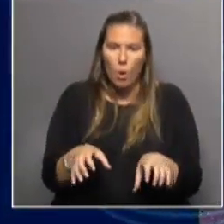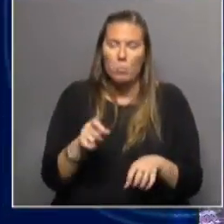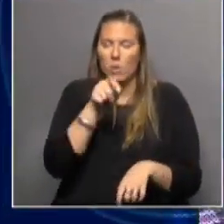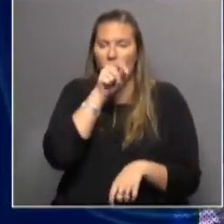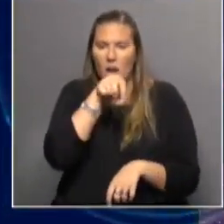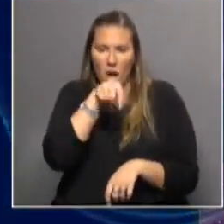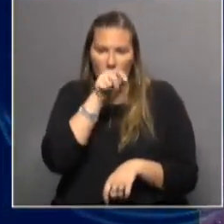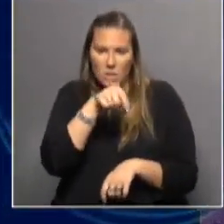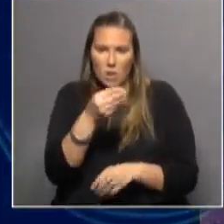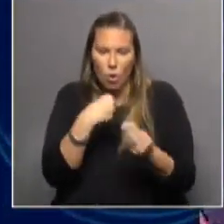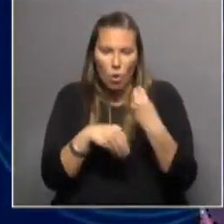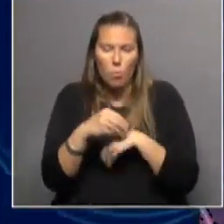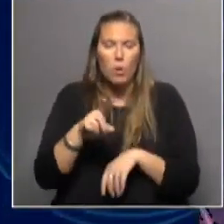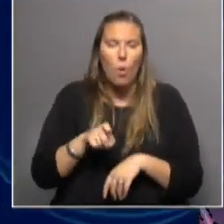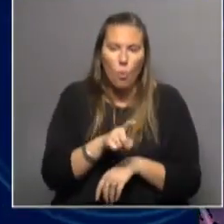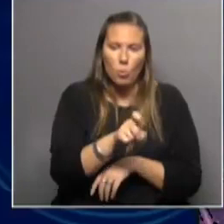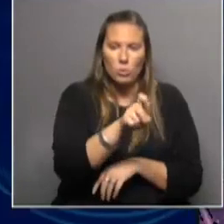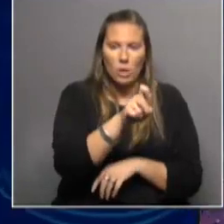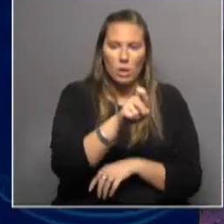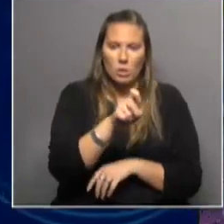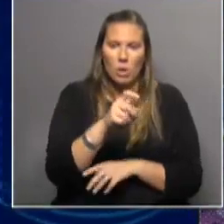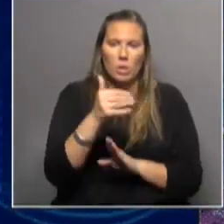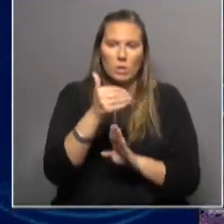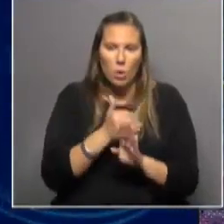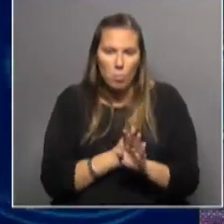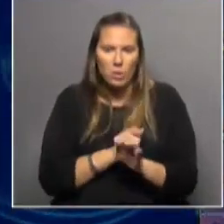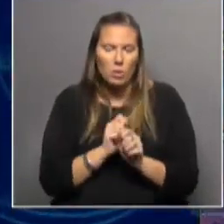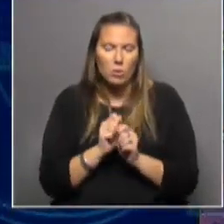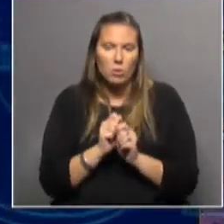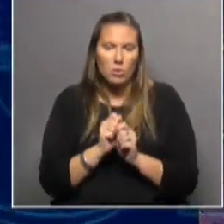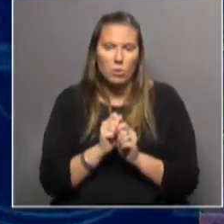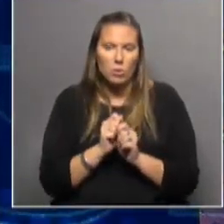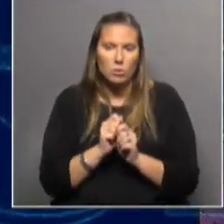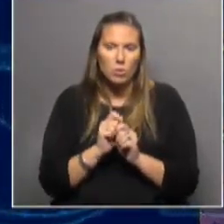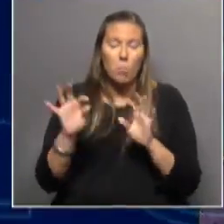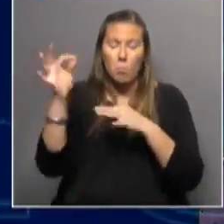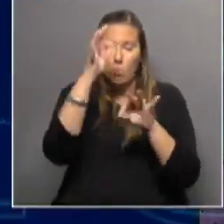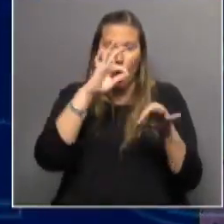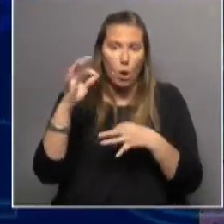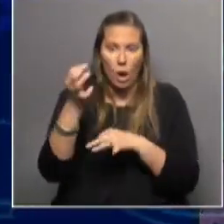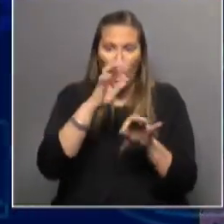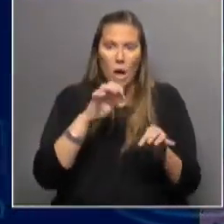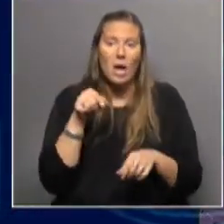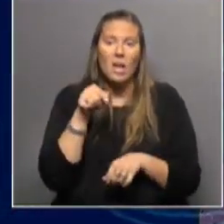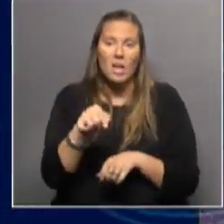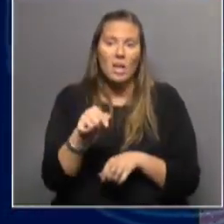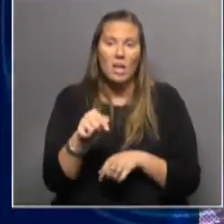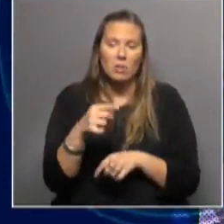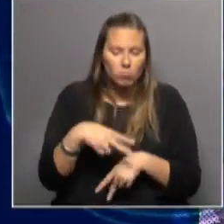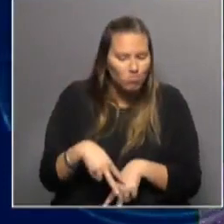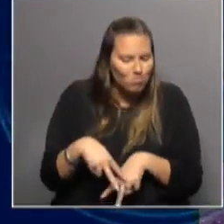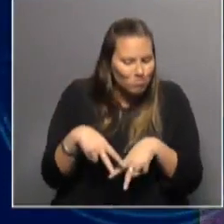gallinas se comen los gusanitos y bajan enormemente las poblaciones de mosca es decir todo eso fue